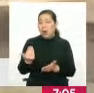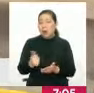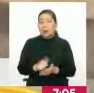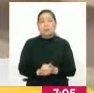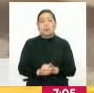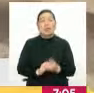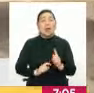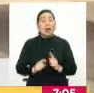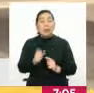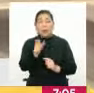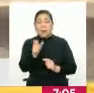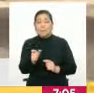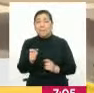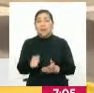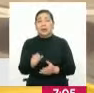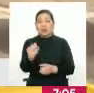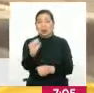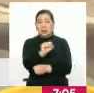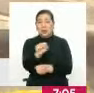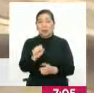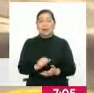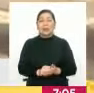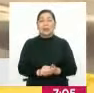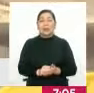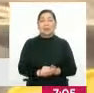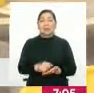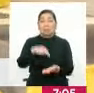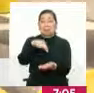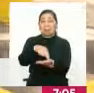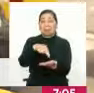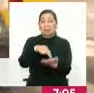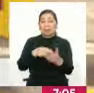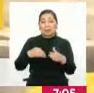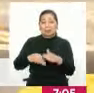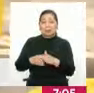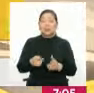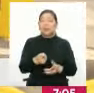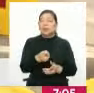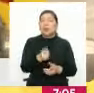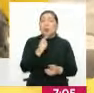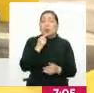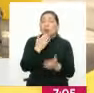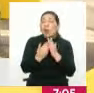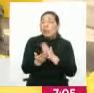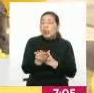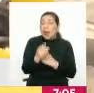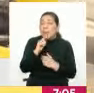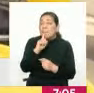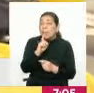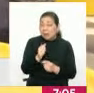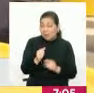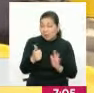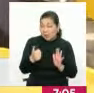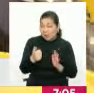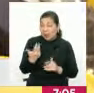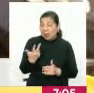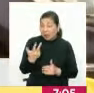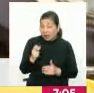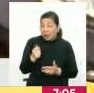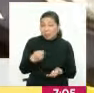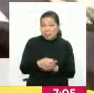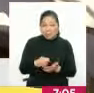con algunos de los transportistas que están acá y que van a ingresar a hacer este pago. Señor, muy buenos días. 6 soles 30 tiene que pagar